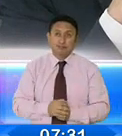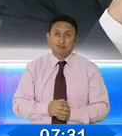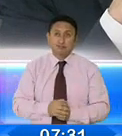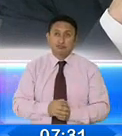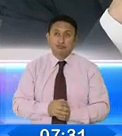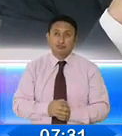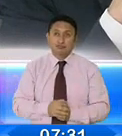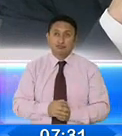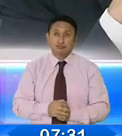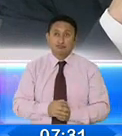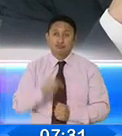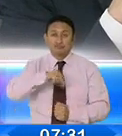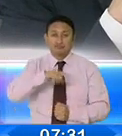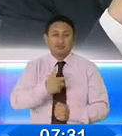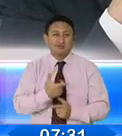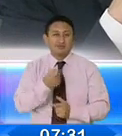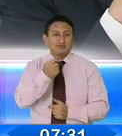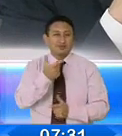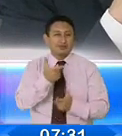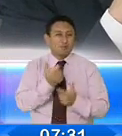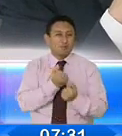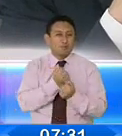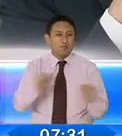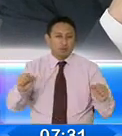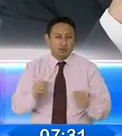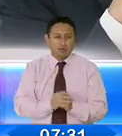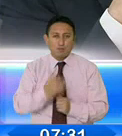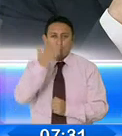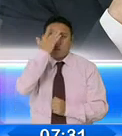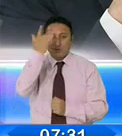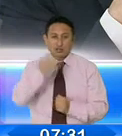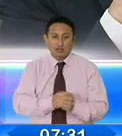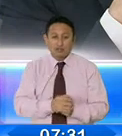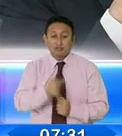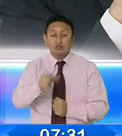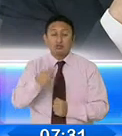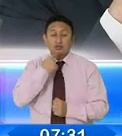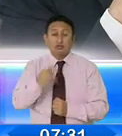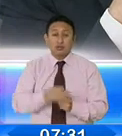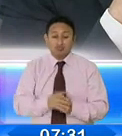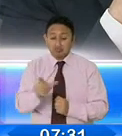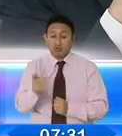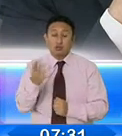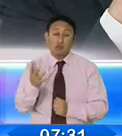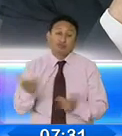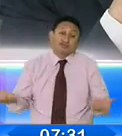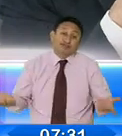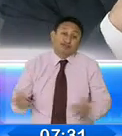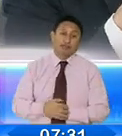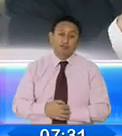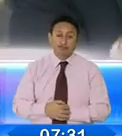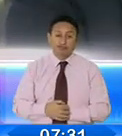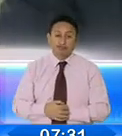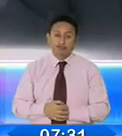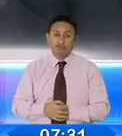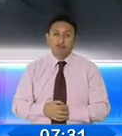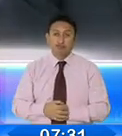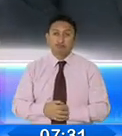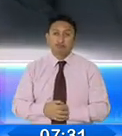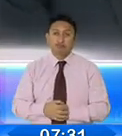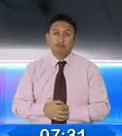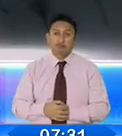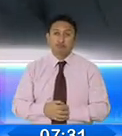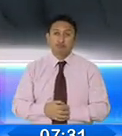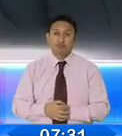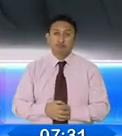ciudadano es casi imposible. ¿Por qué? Porque muchos inclusive dicen no tengo credencial, no tengo cédula, no esto,